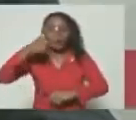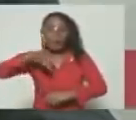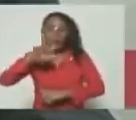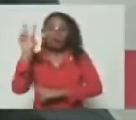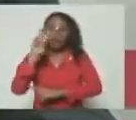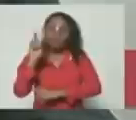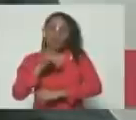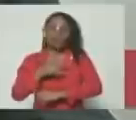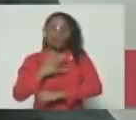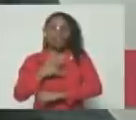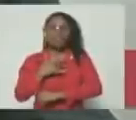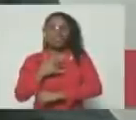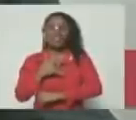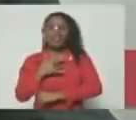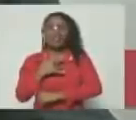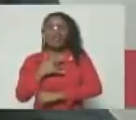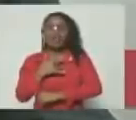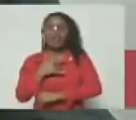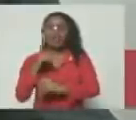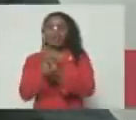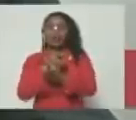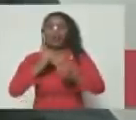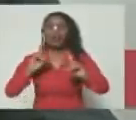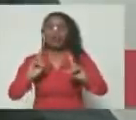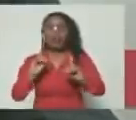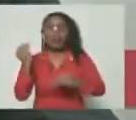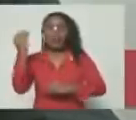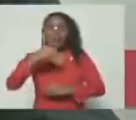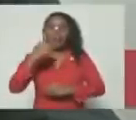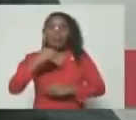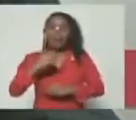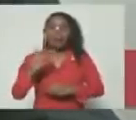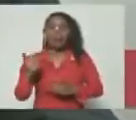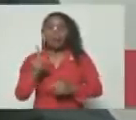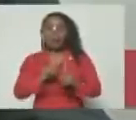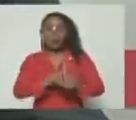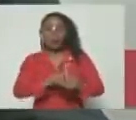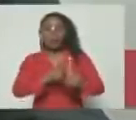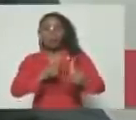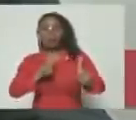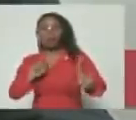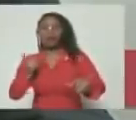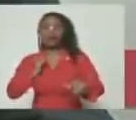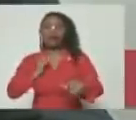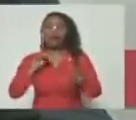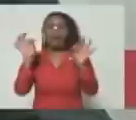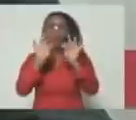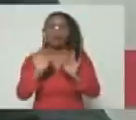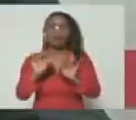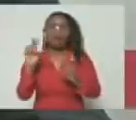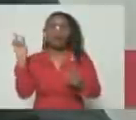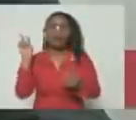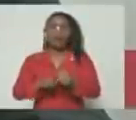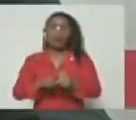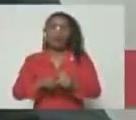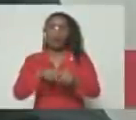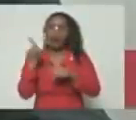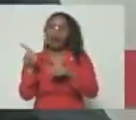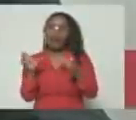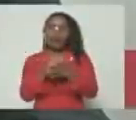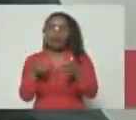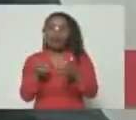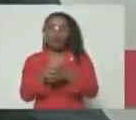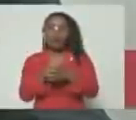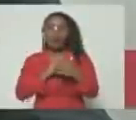sienta que nuestra democracia es cada vez más sólida y se aleja de cualquier acción violenta. De esta comisión de diálogo,